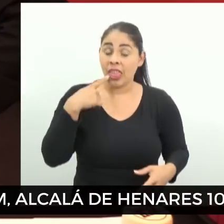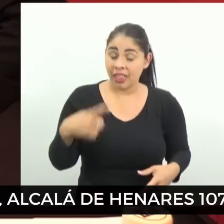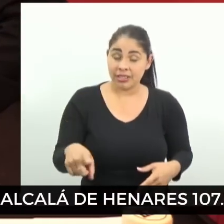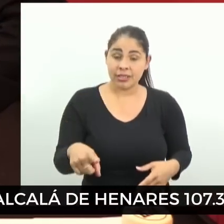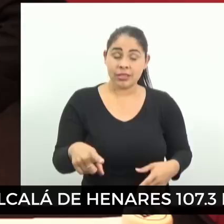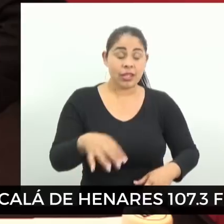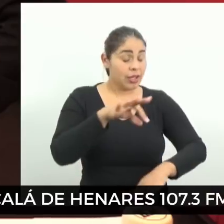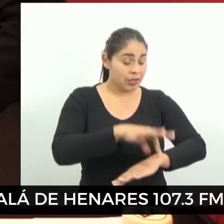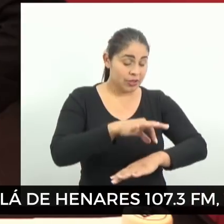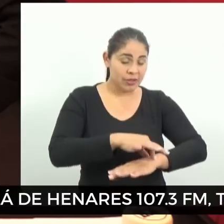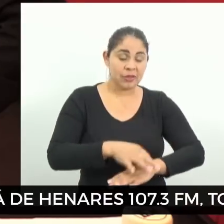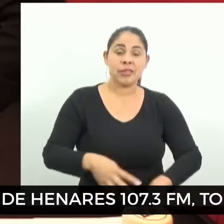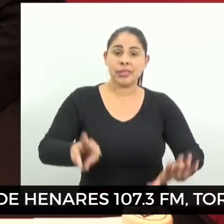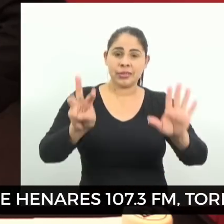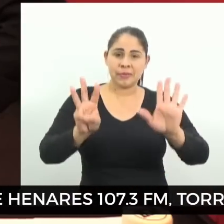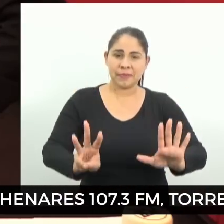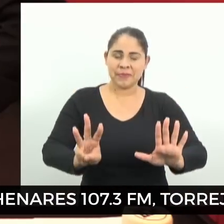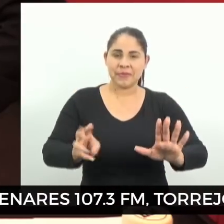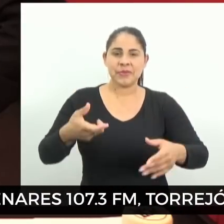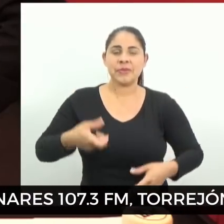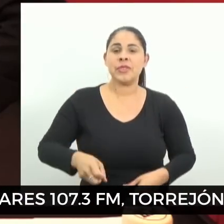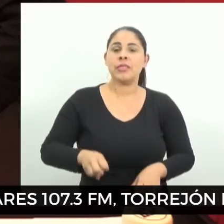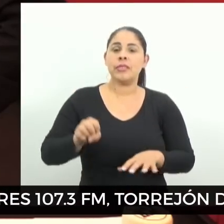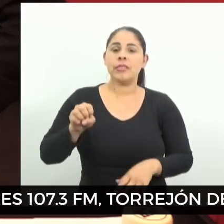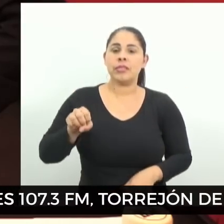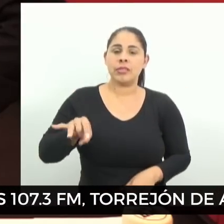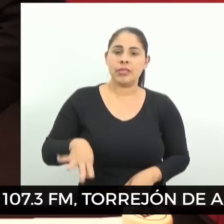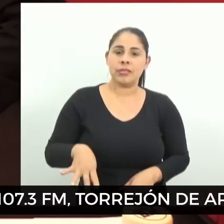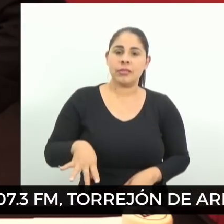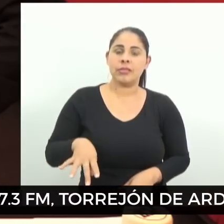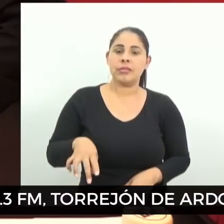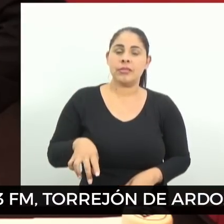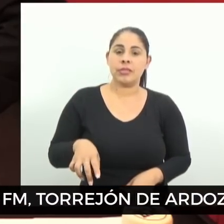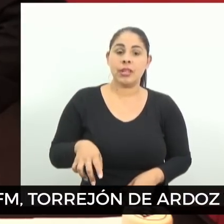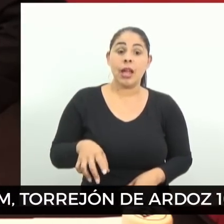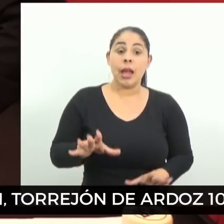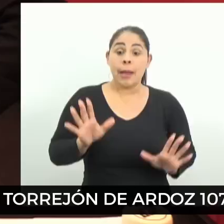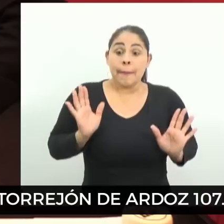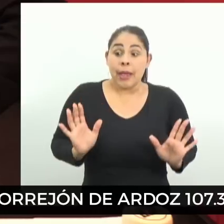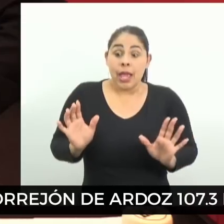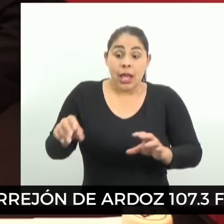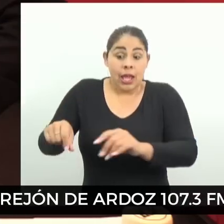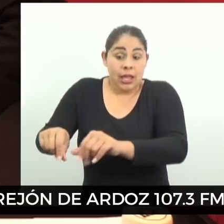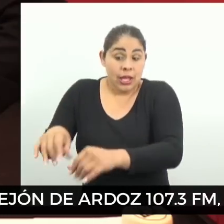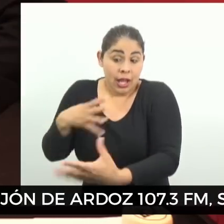en Lucas 8, versículo 15. Más lo que cayó en buena tierra.